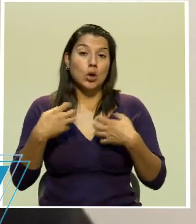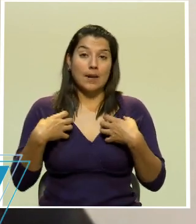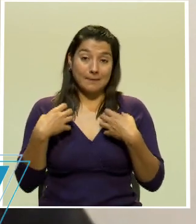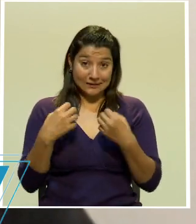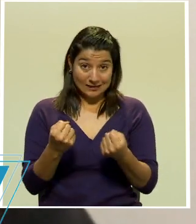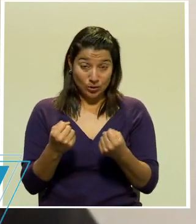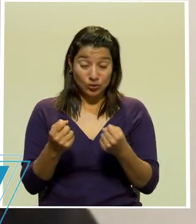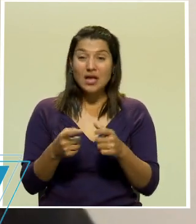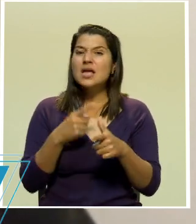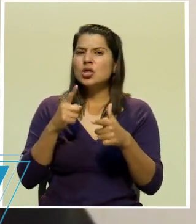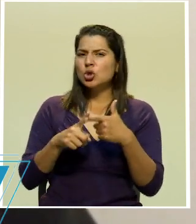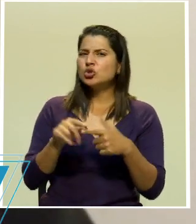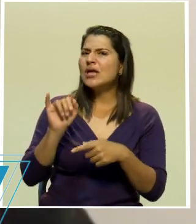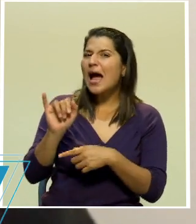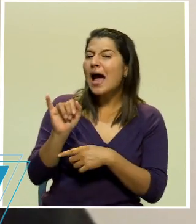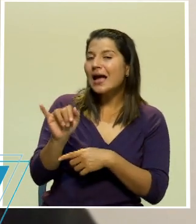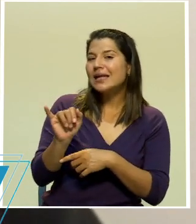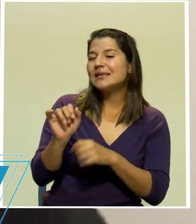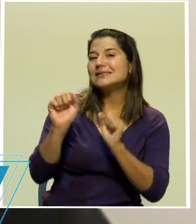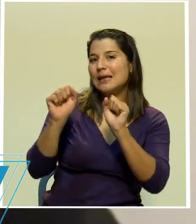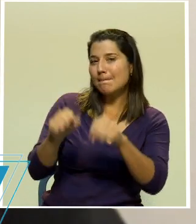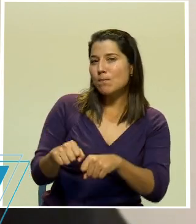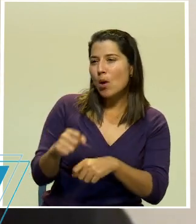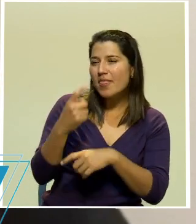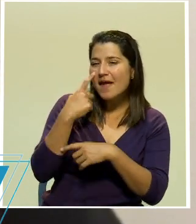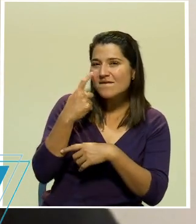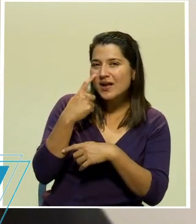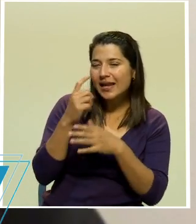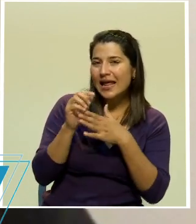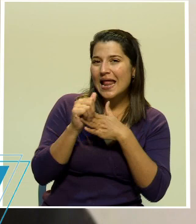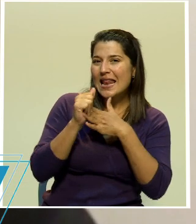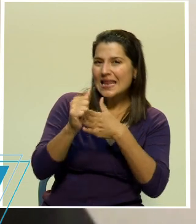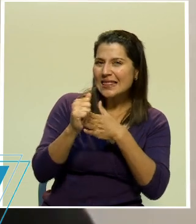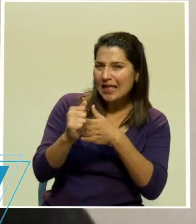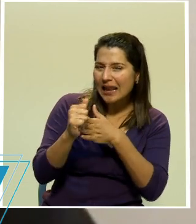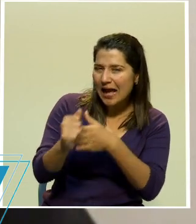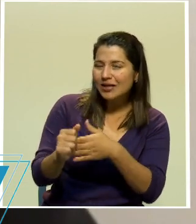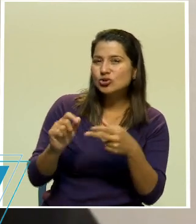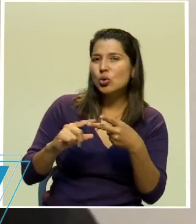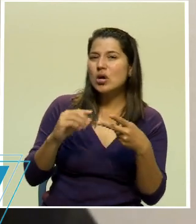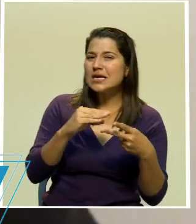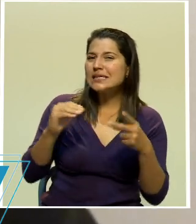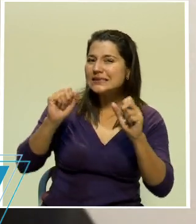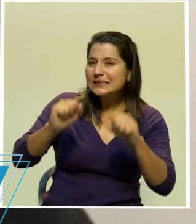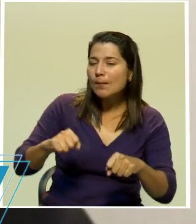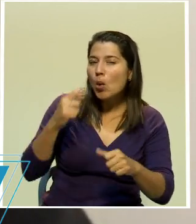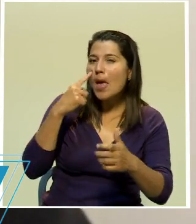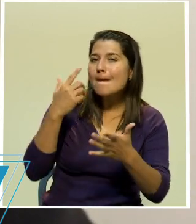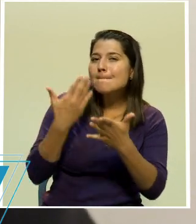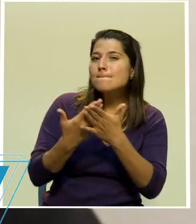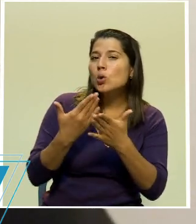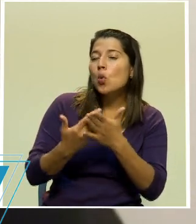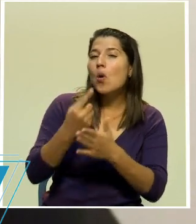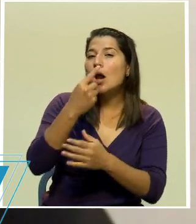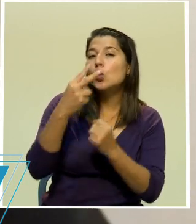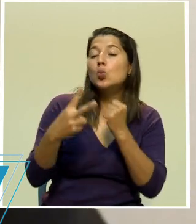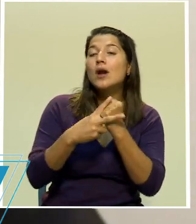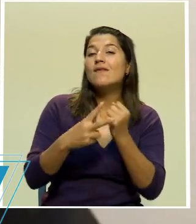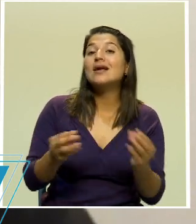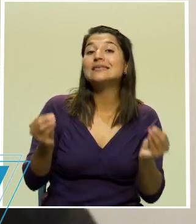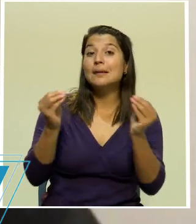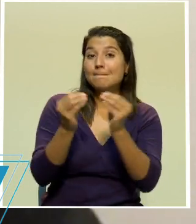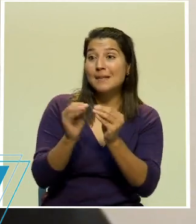dejar el poder. Entonces ahí es donde se va a visualizar ese liderazgo de ella y ahí es donde se va a probar una vez más en la plataforma nacional